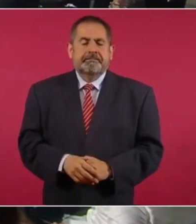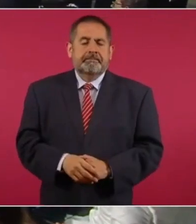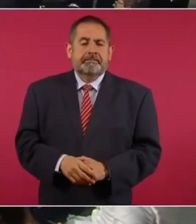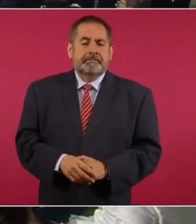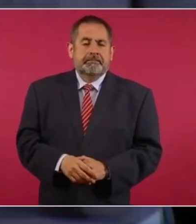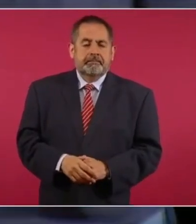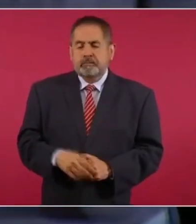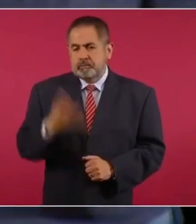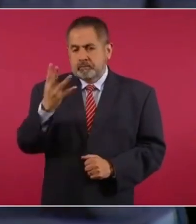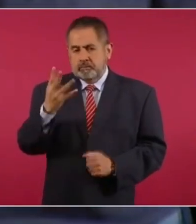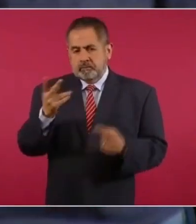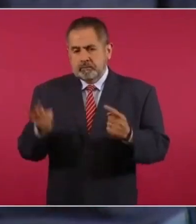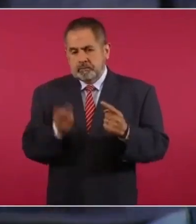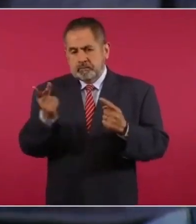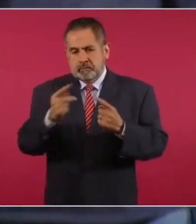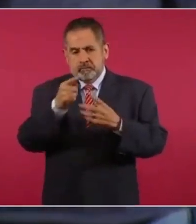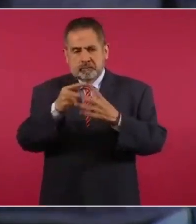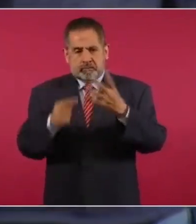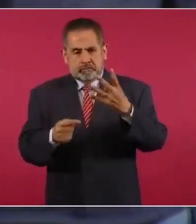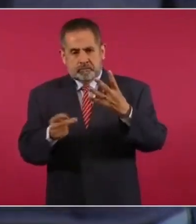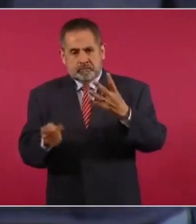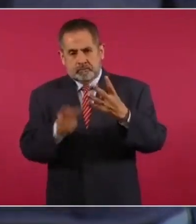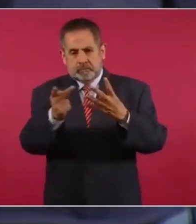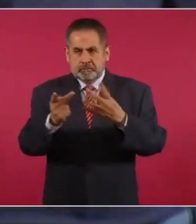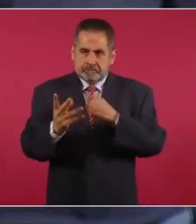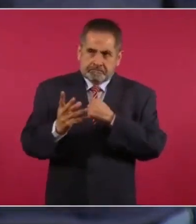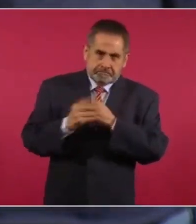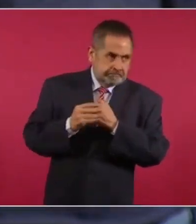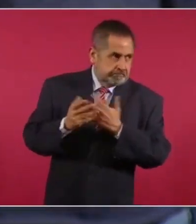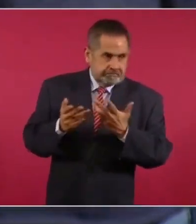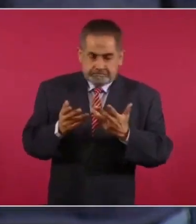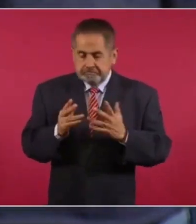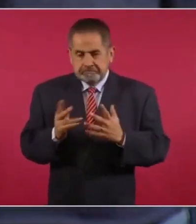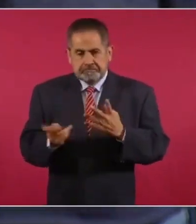Tengo 4 preguntas que hacerle, si no es inconveniente.